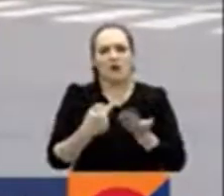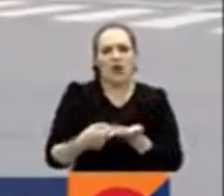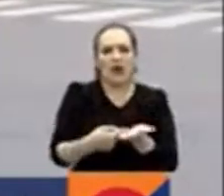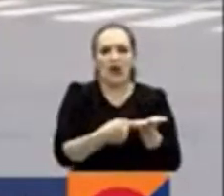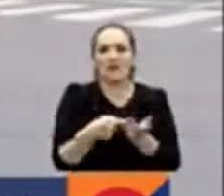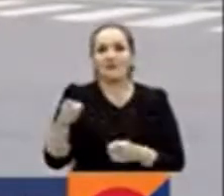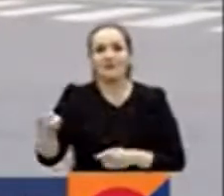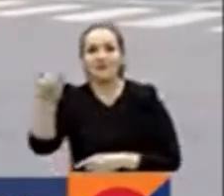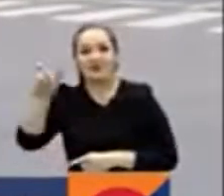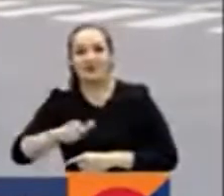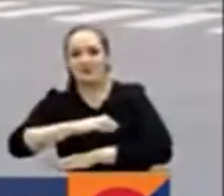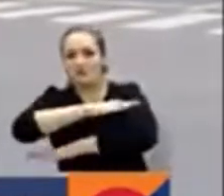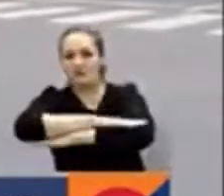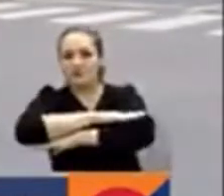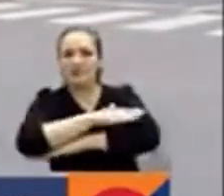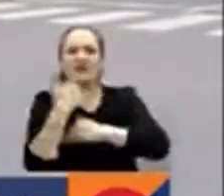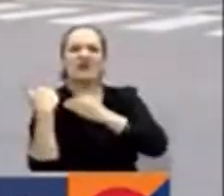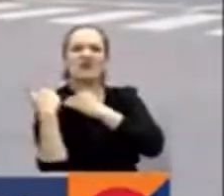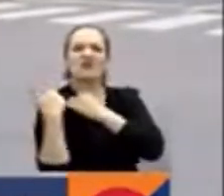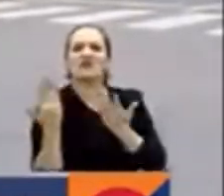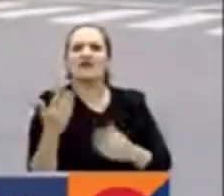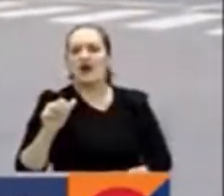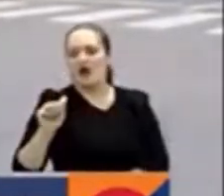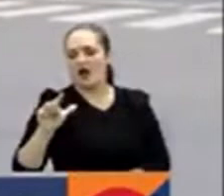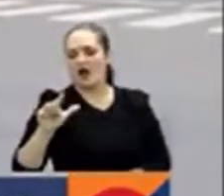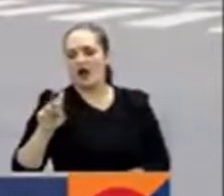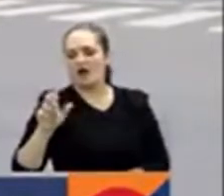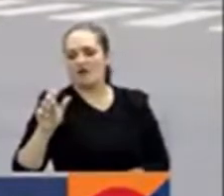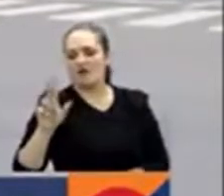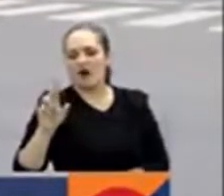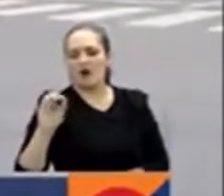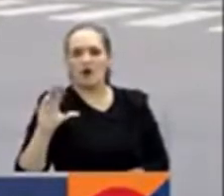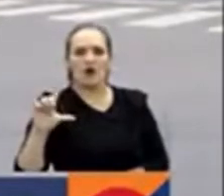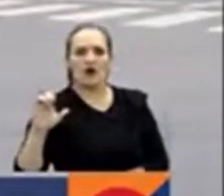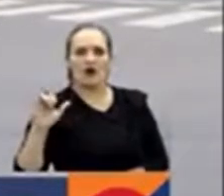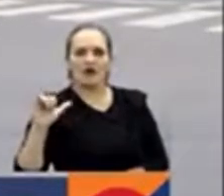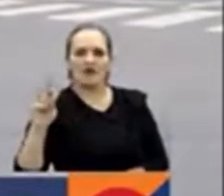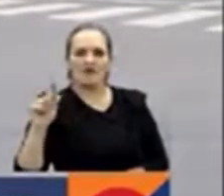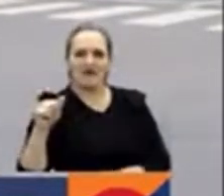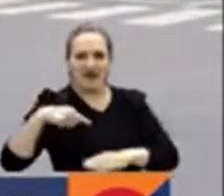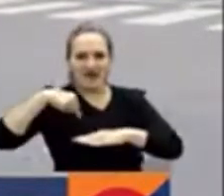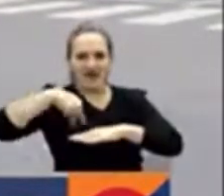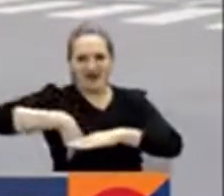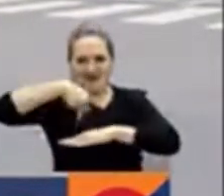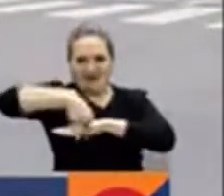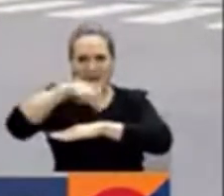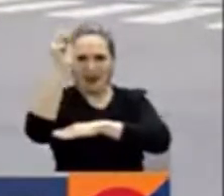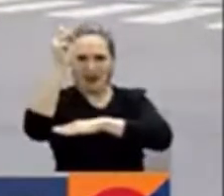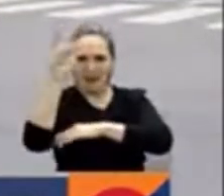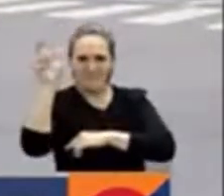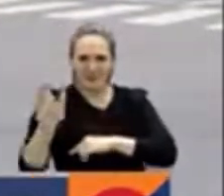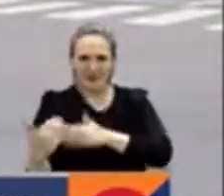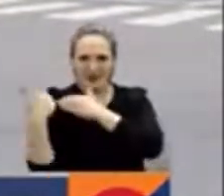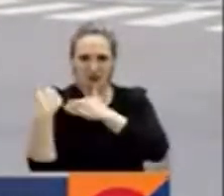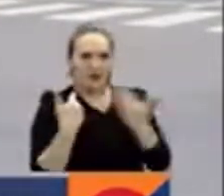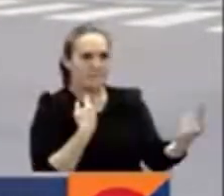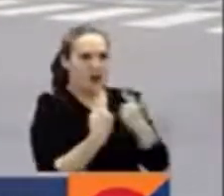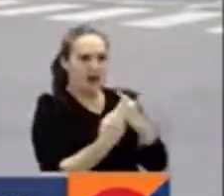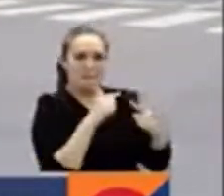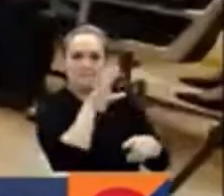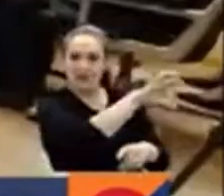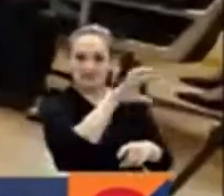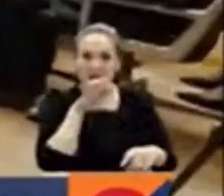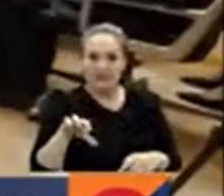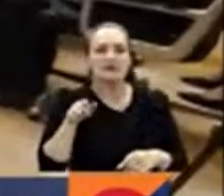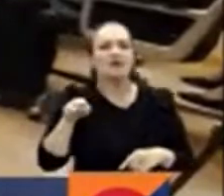canciller Álvaro Leyva explicó cuál va a ser la participación del gobierno colombiano en este nuevo periodo que comienza bajo la dirección del gobierno